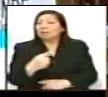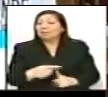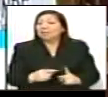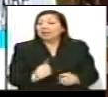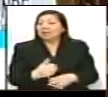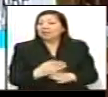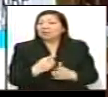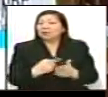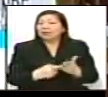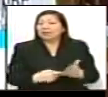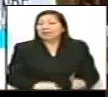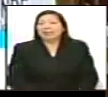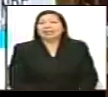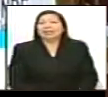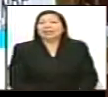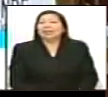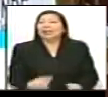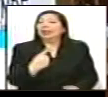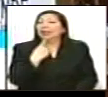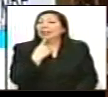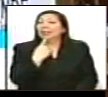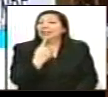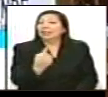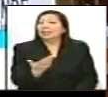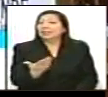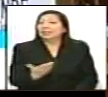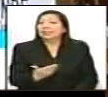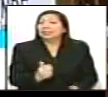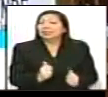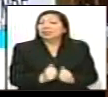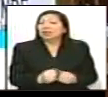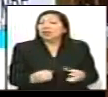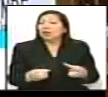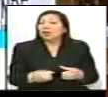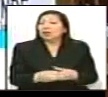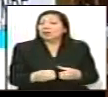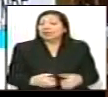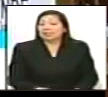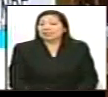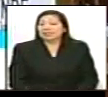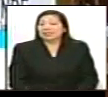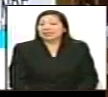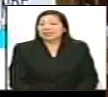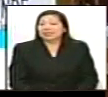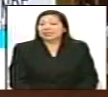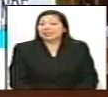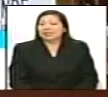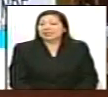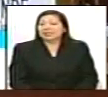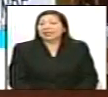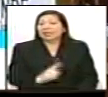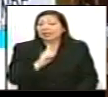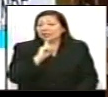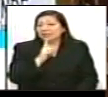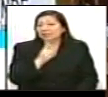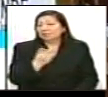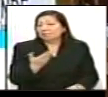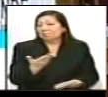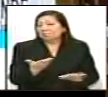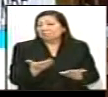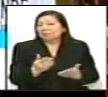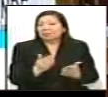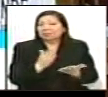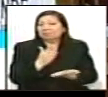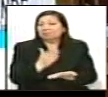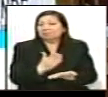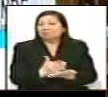La fórmula que ha propuesto la comisión presidida por Fernando Tuesta es una fórmula